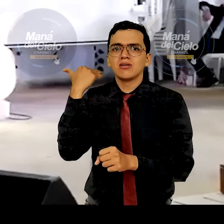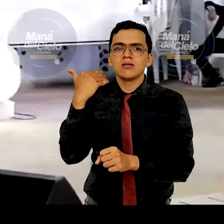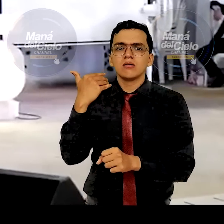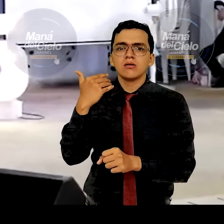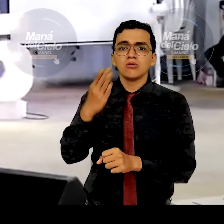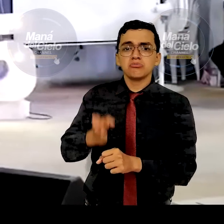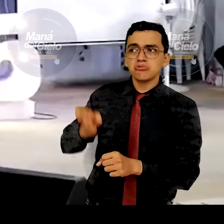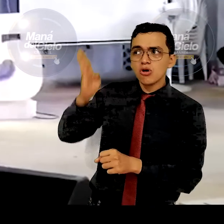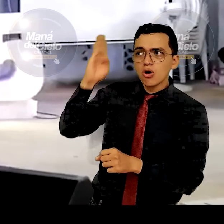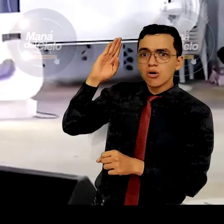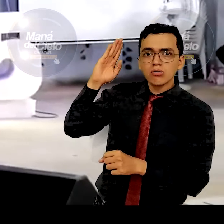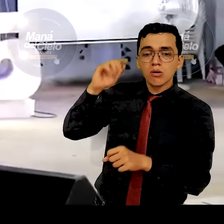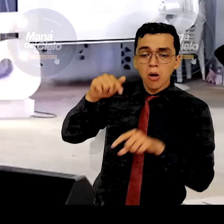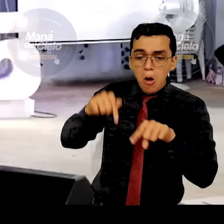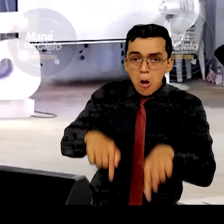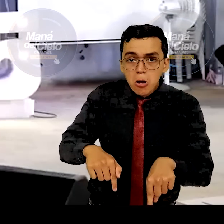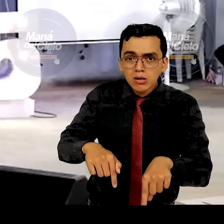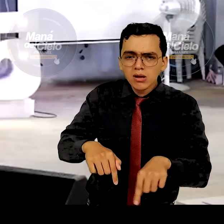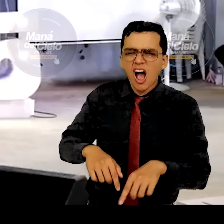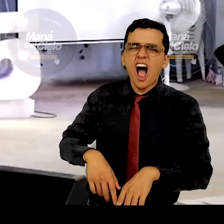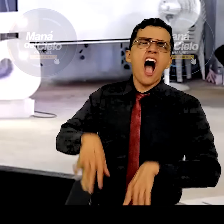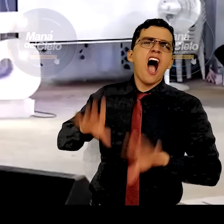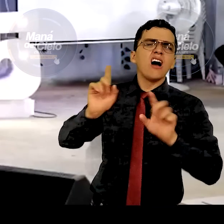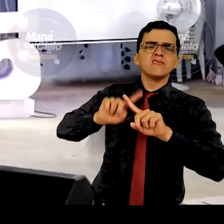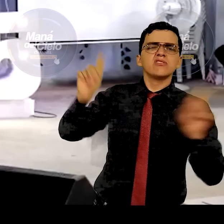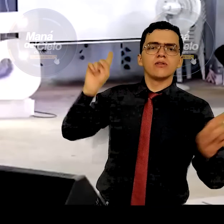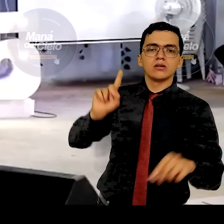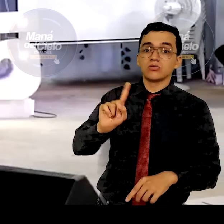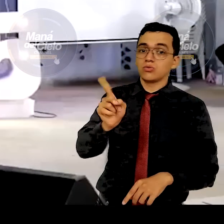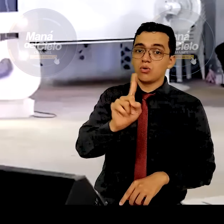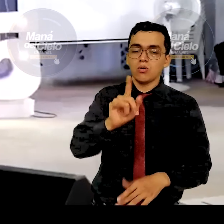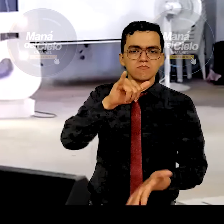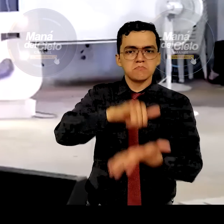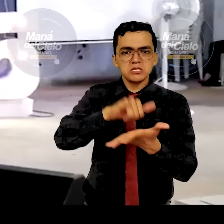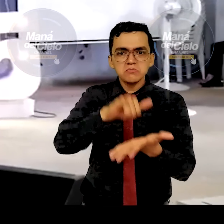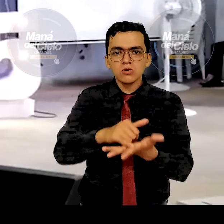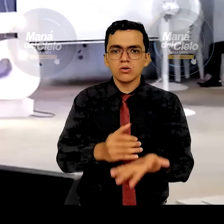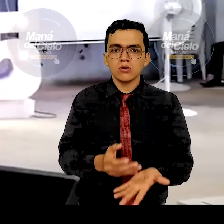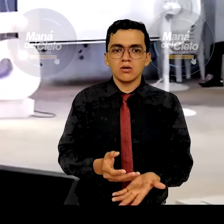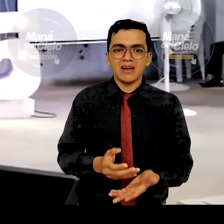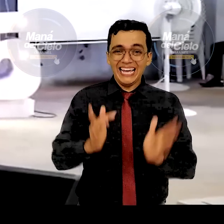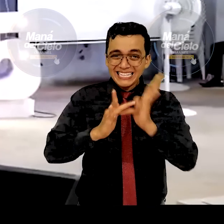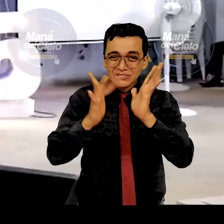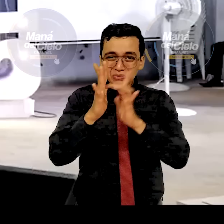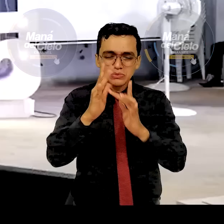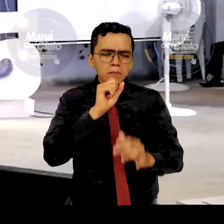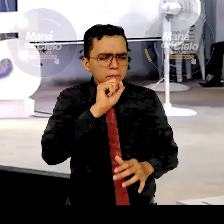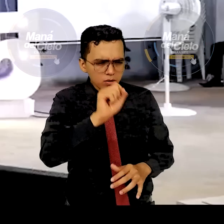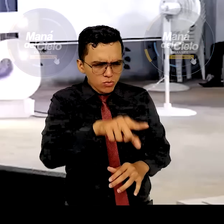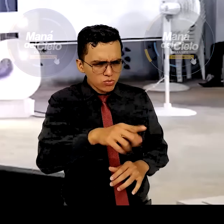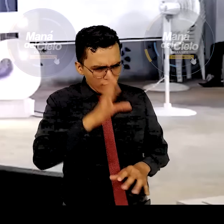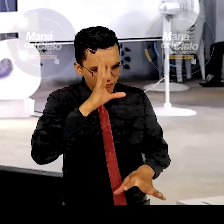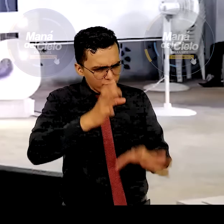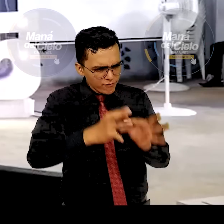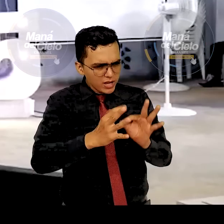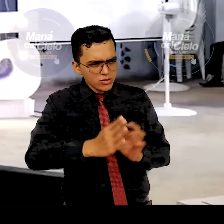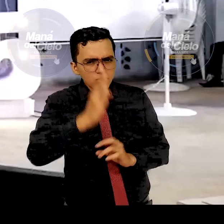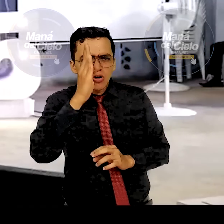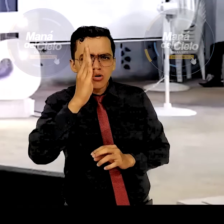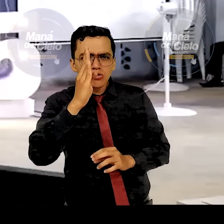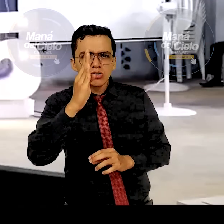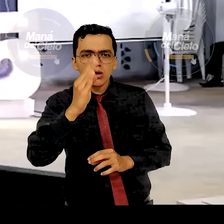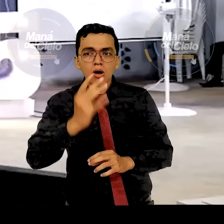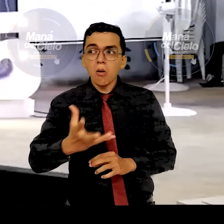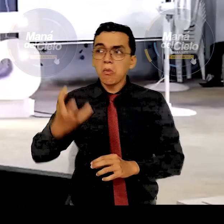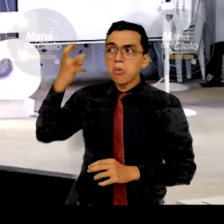quien hemos creído. Ese es el Dios que Jesús dice, ¿creéis en Dios? Entonces, ¿cuál es el cuento?